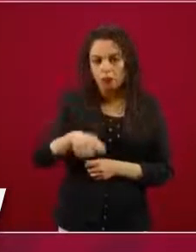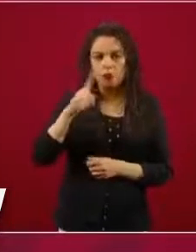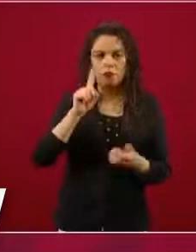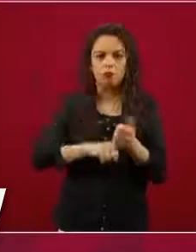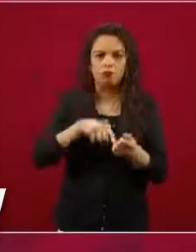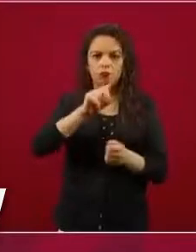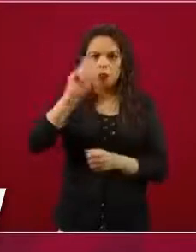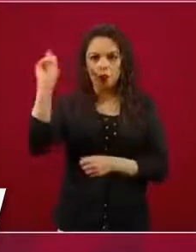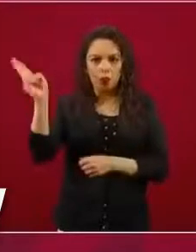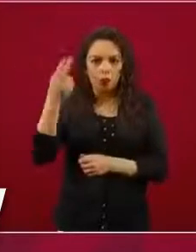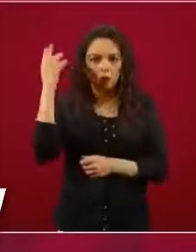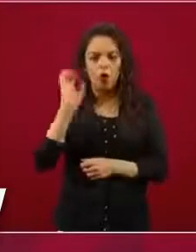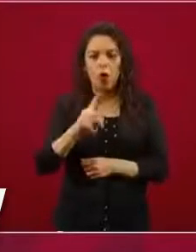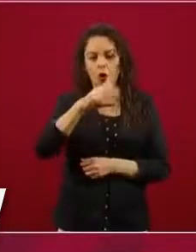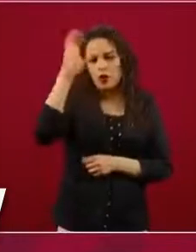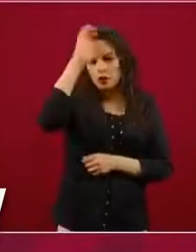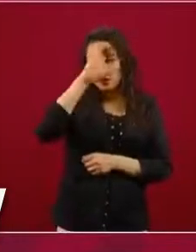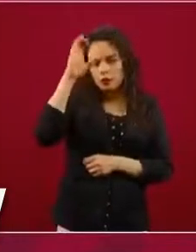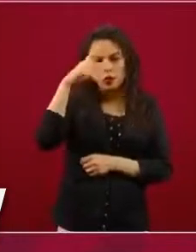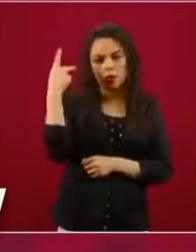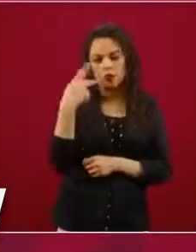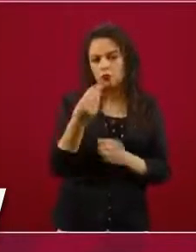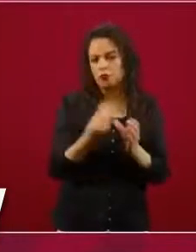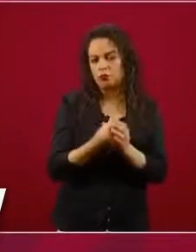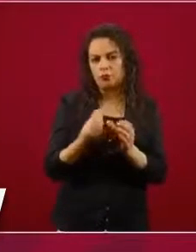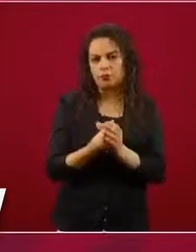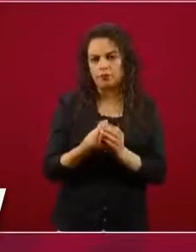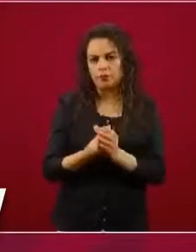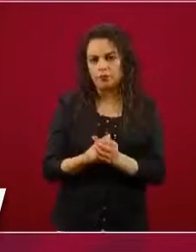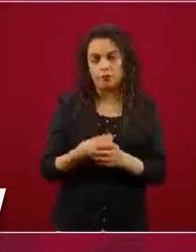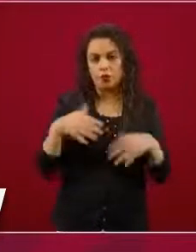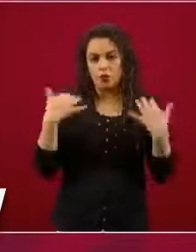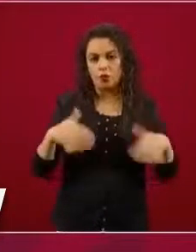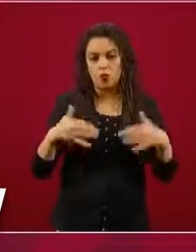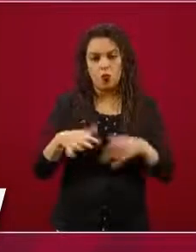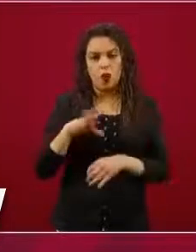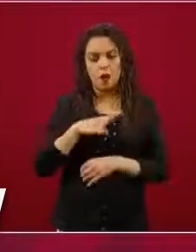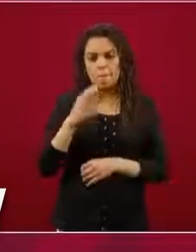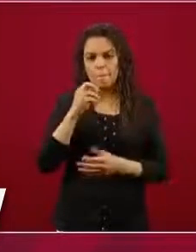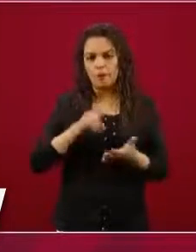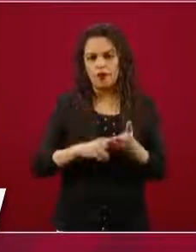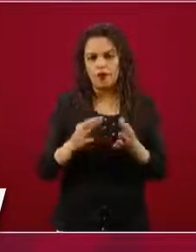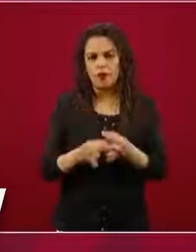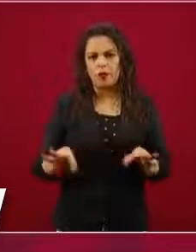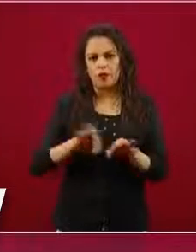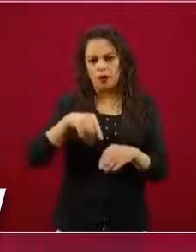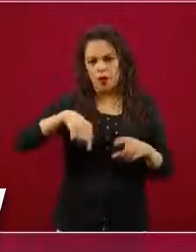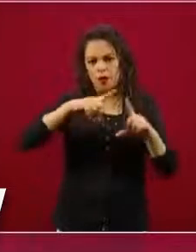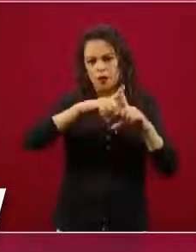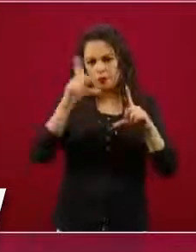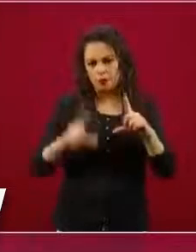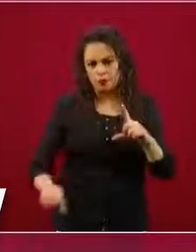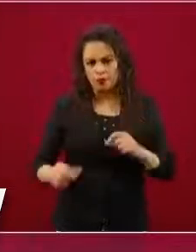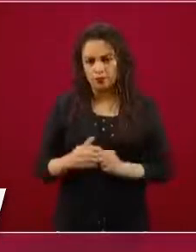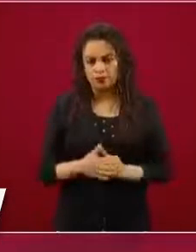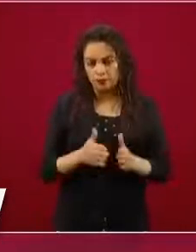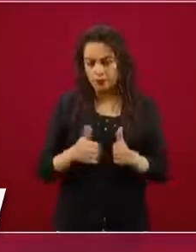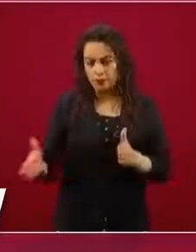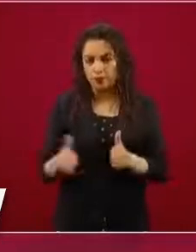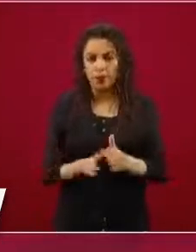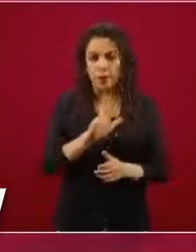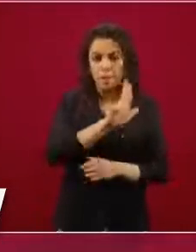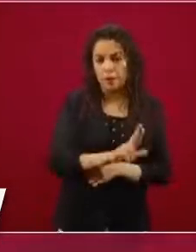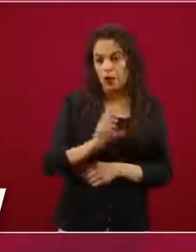Hay comunidades muy vigorosas de asesoría científica en el país. Y entre el martes y el jueves se dará